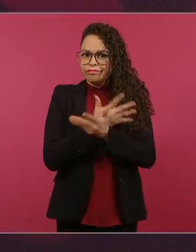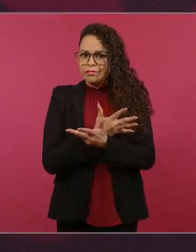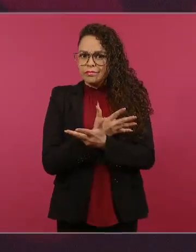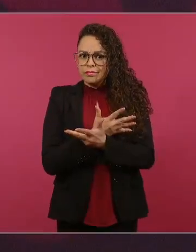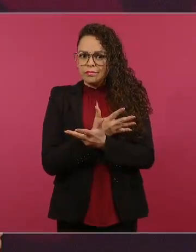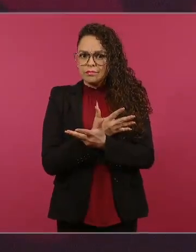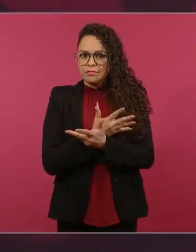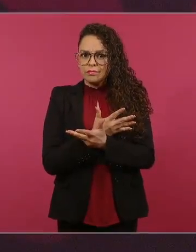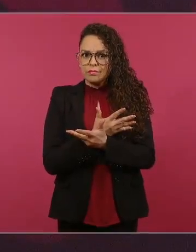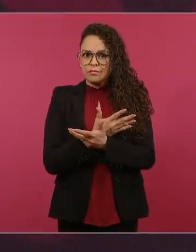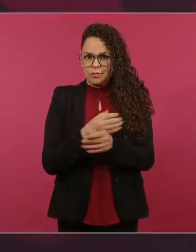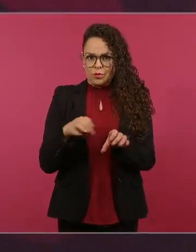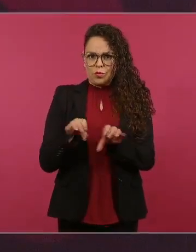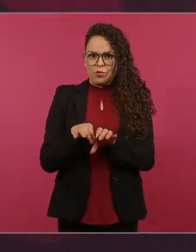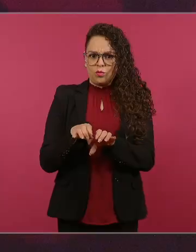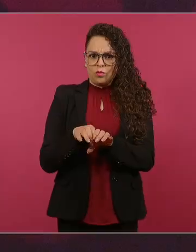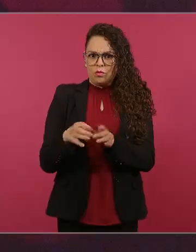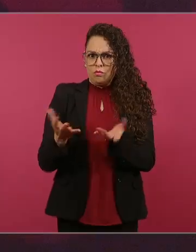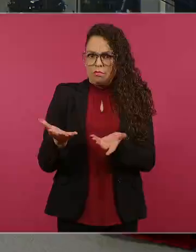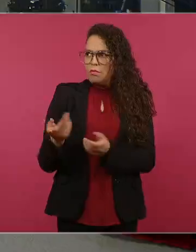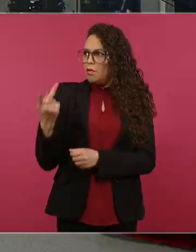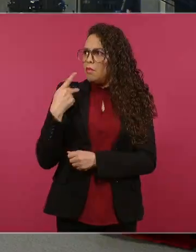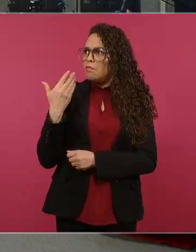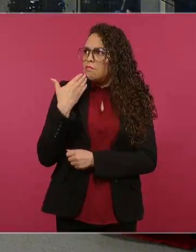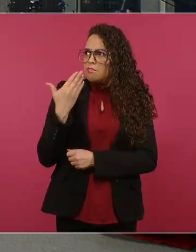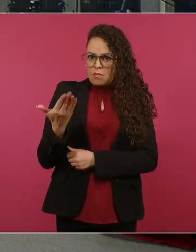había cooperación